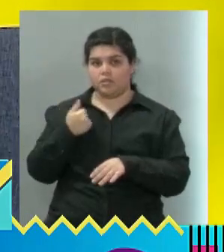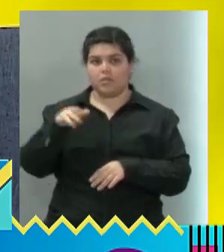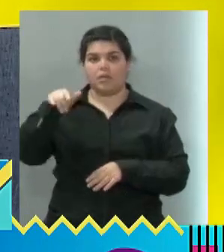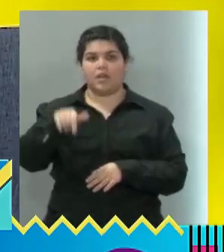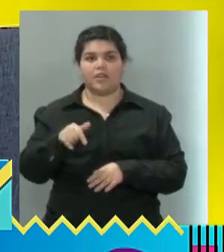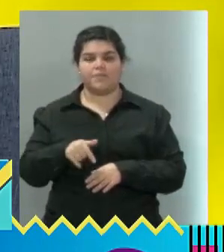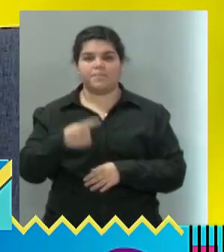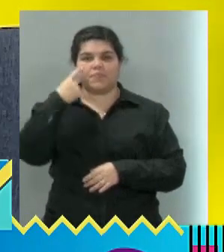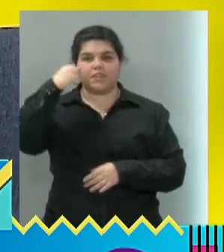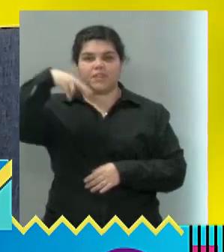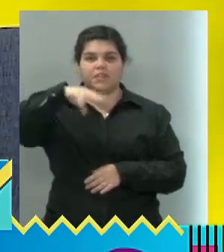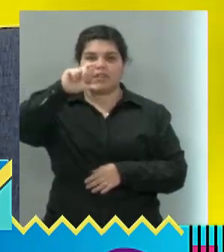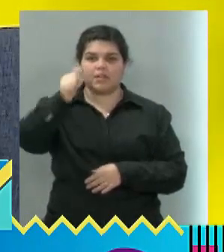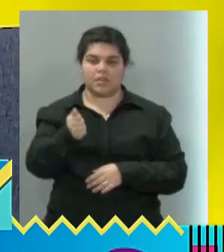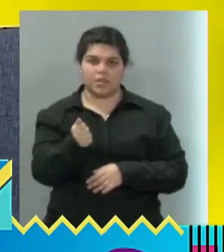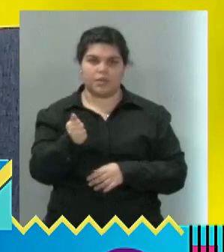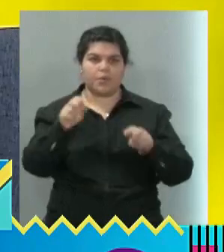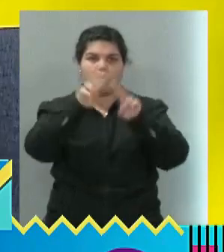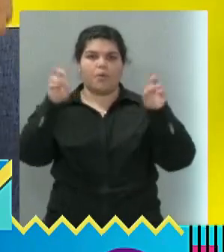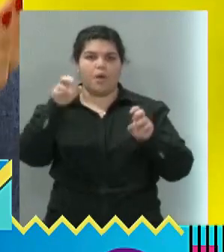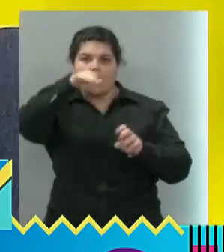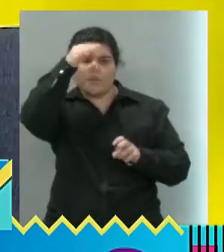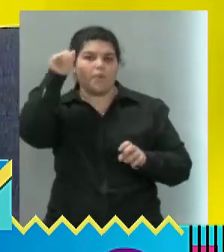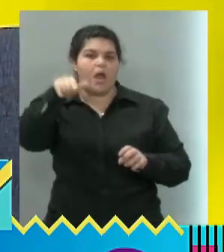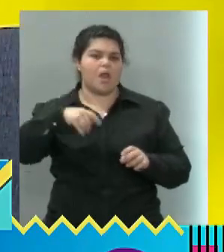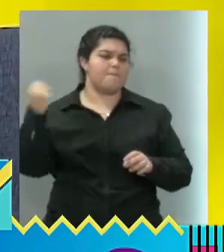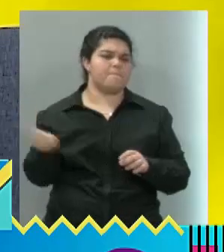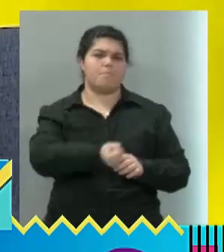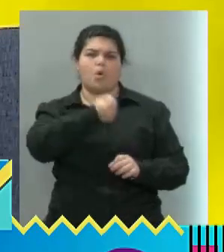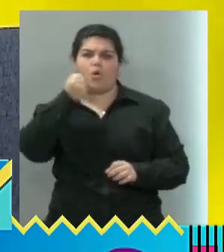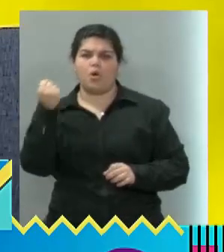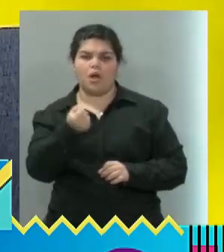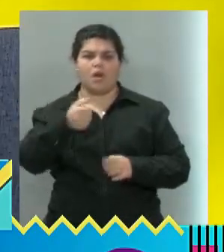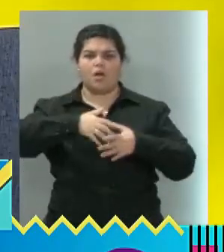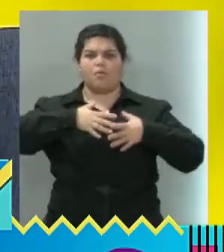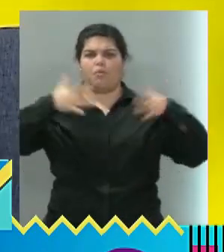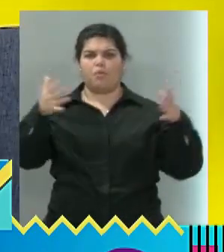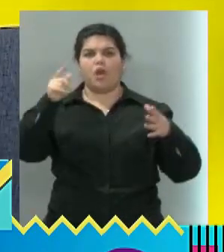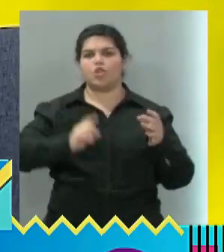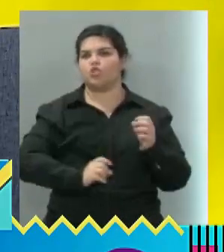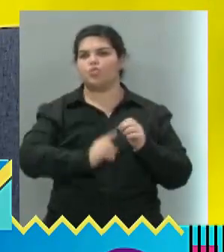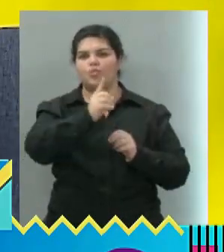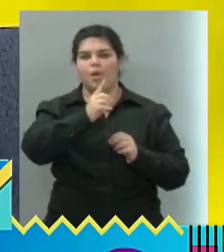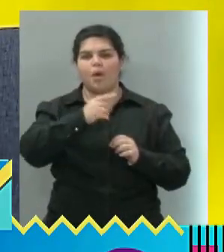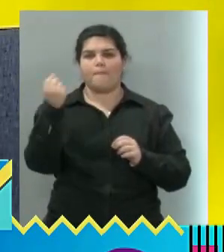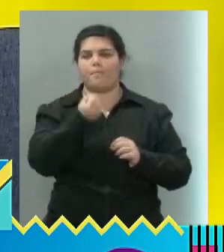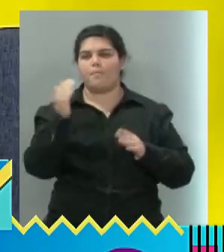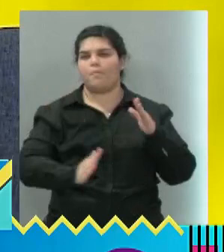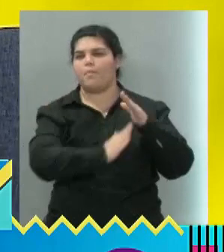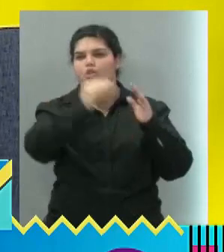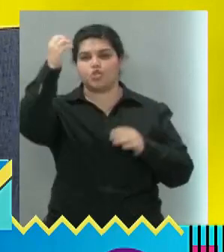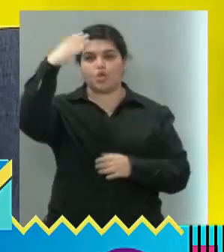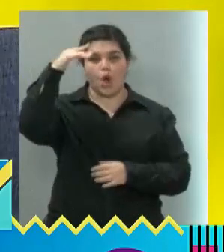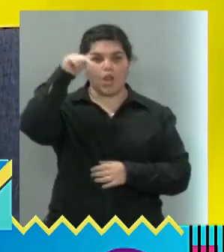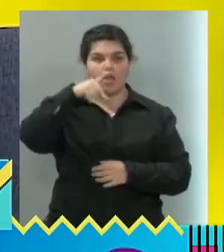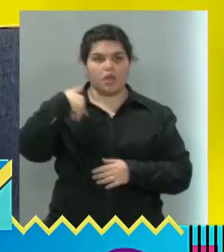Inca, donde hablaba de la grandiosidad del imperio y del imperio del sol y volver, bueno, este imperio que